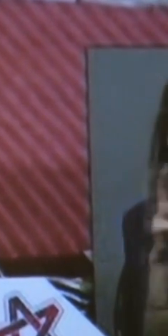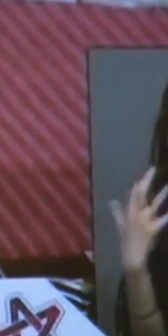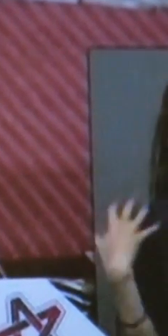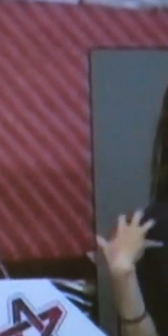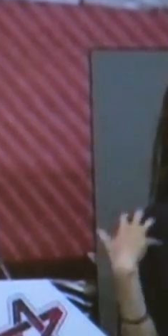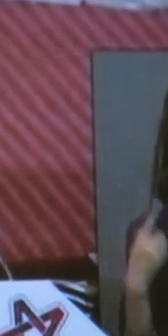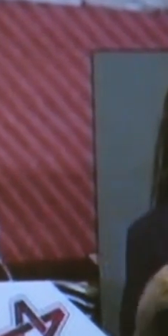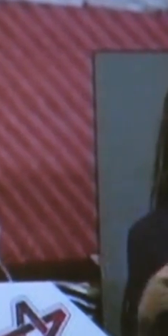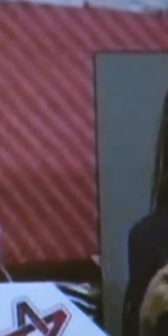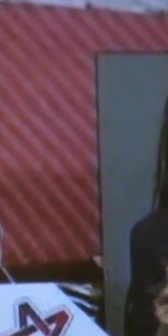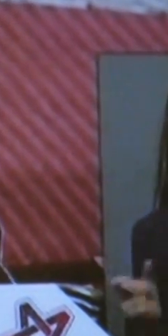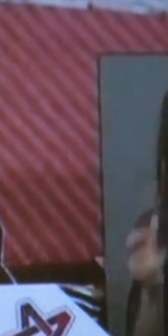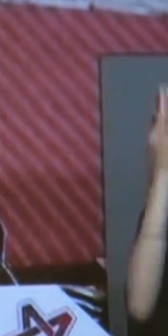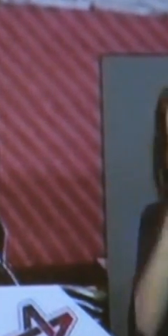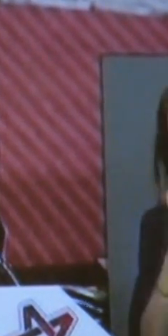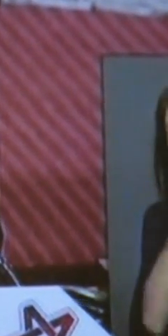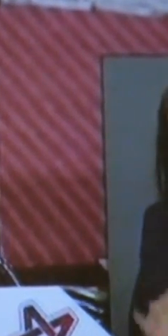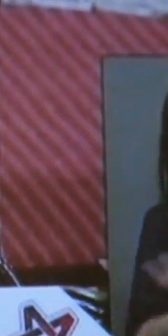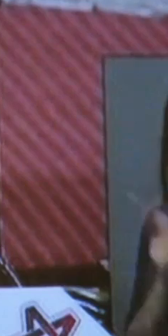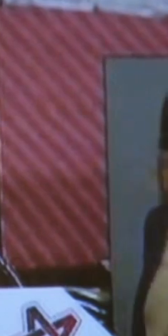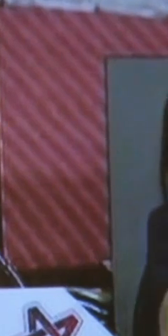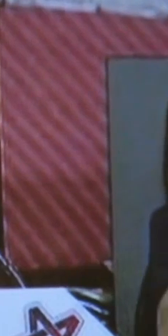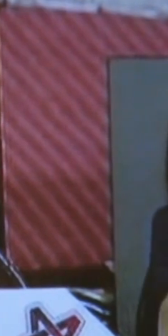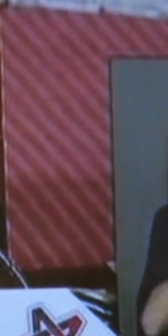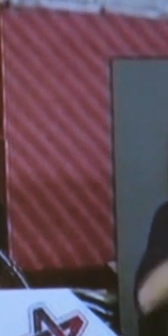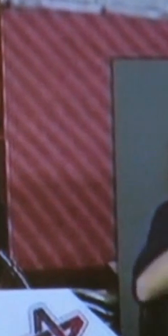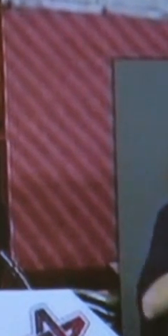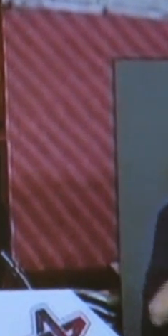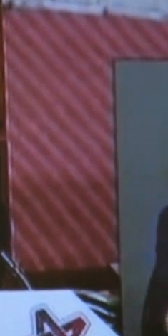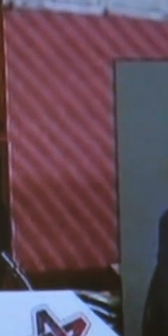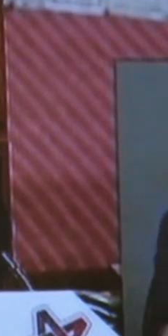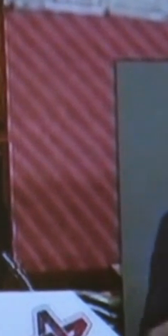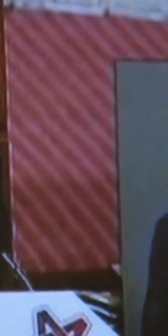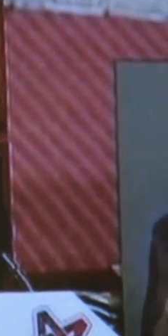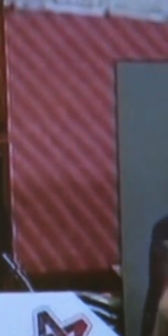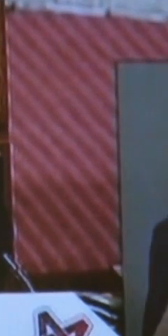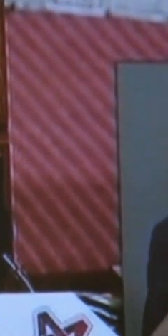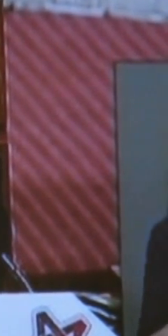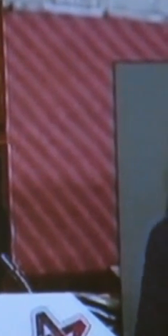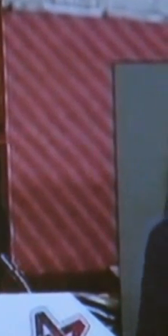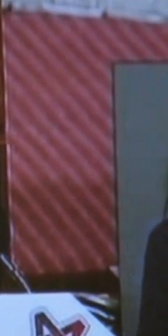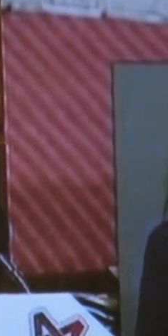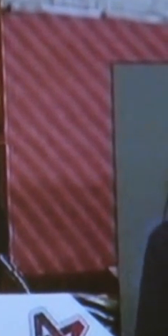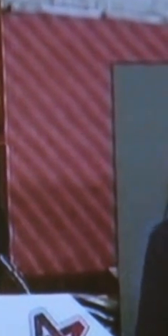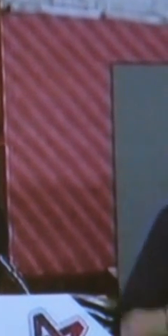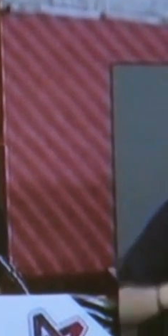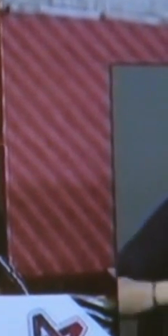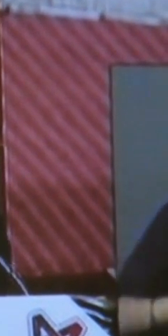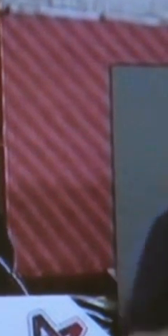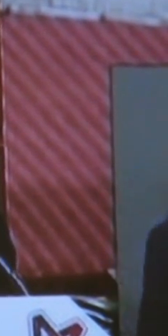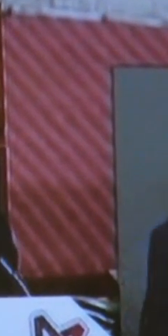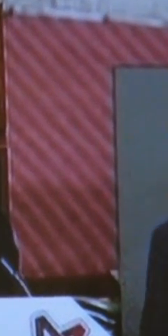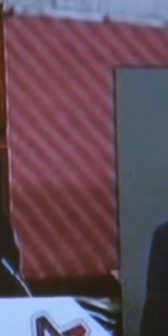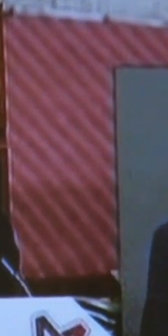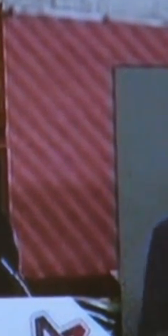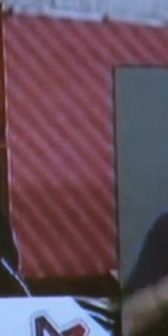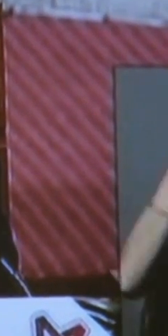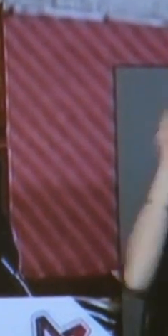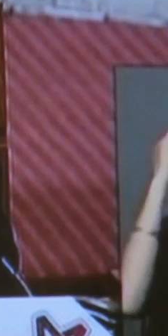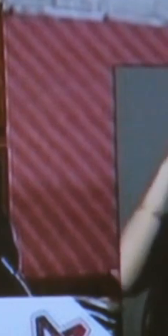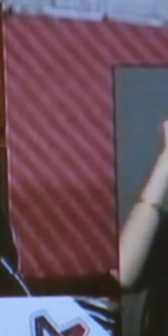escrúpulos de funcionarios corruptos al interior de instituciones claves en nuestro país. La creación de la JUNAEB tuvo como